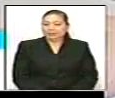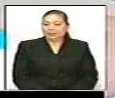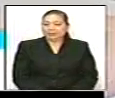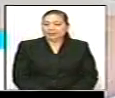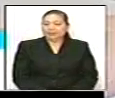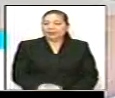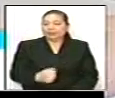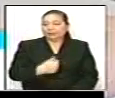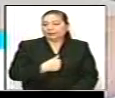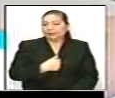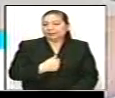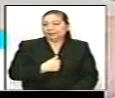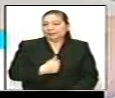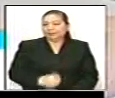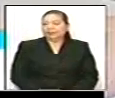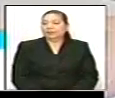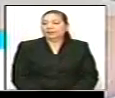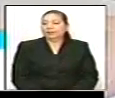Asimismo,